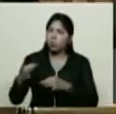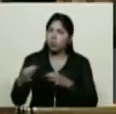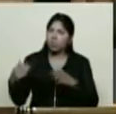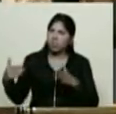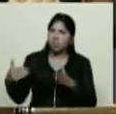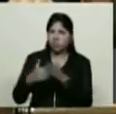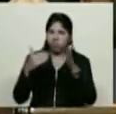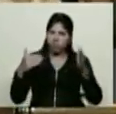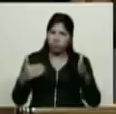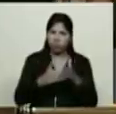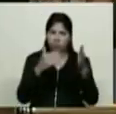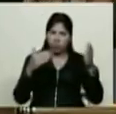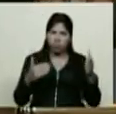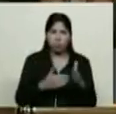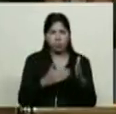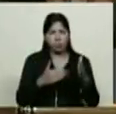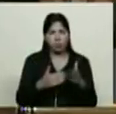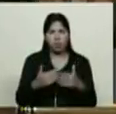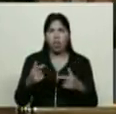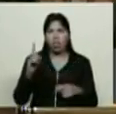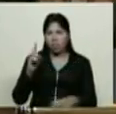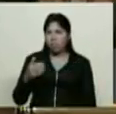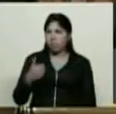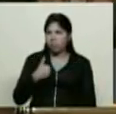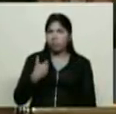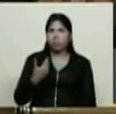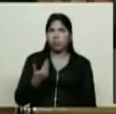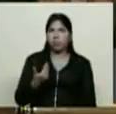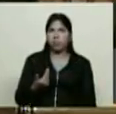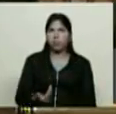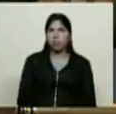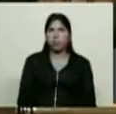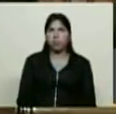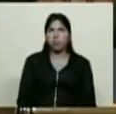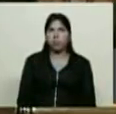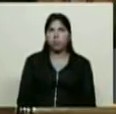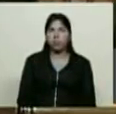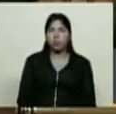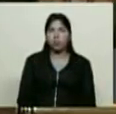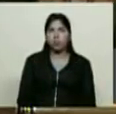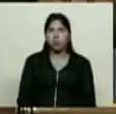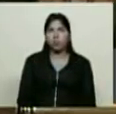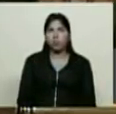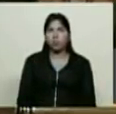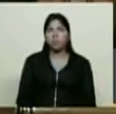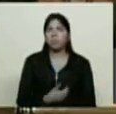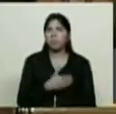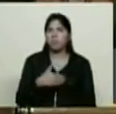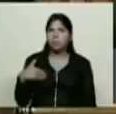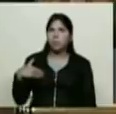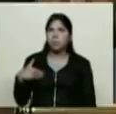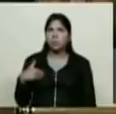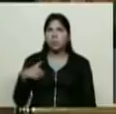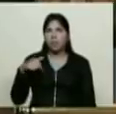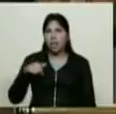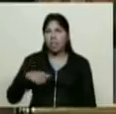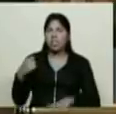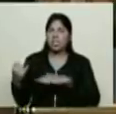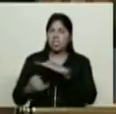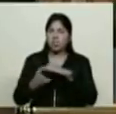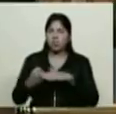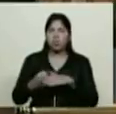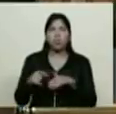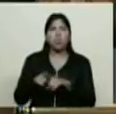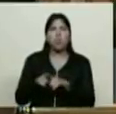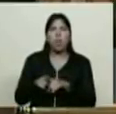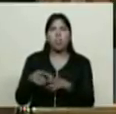una constante agresión que no podemos catalogar de otra manera que no sea la intención de debilitar la institucionalidad